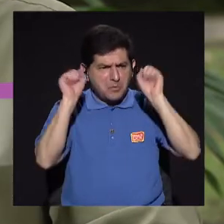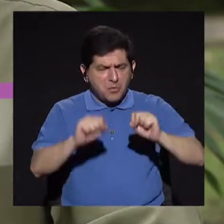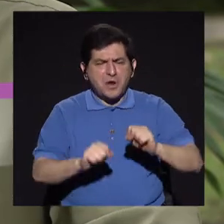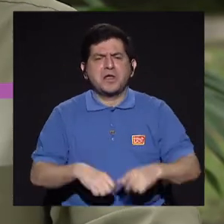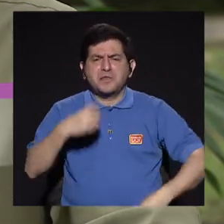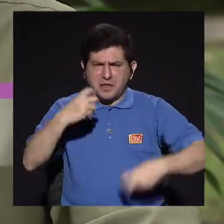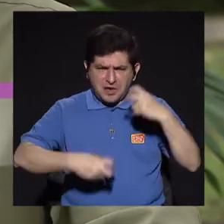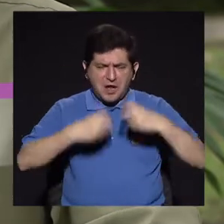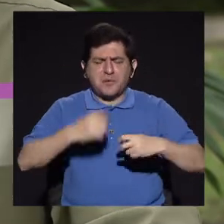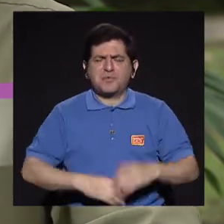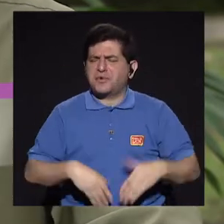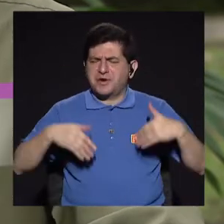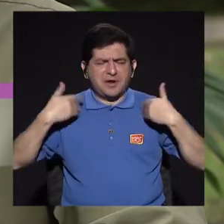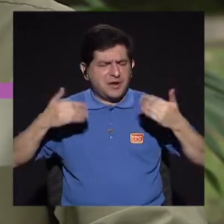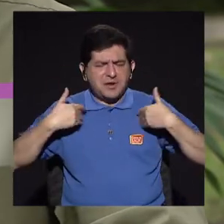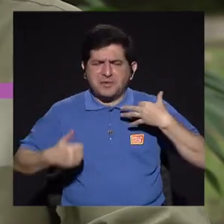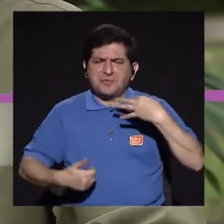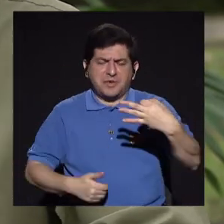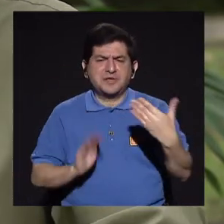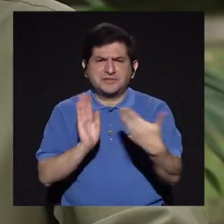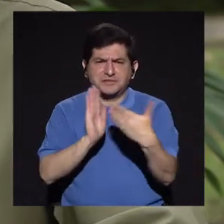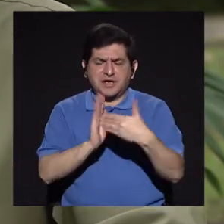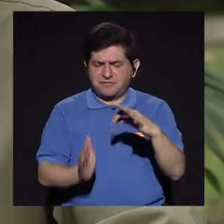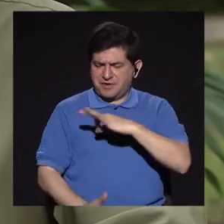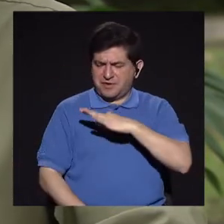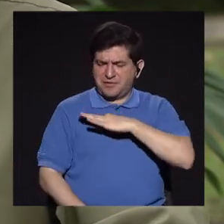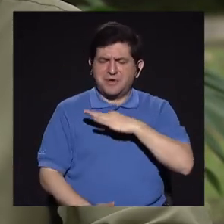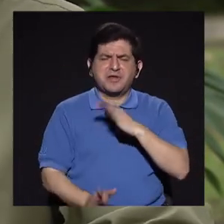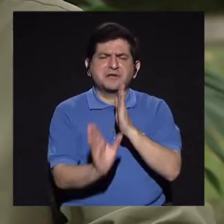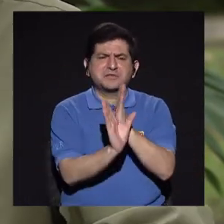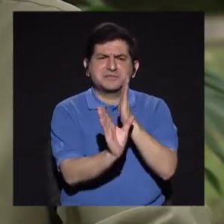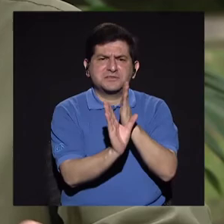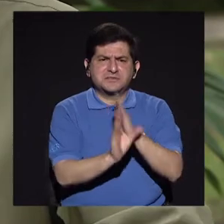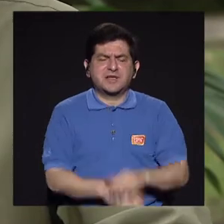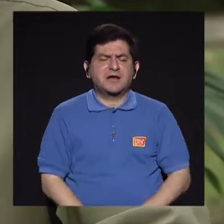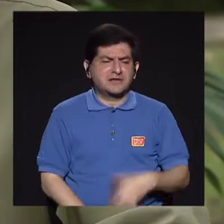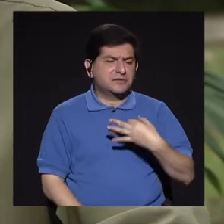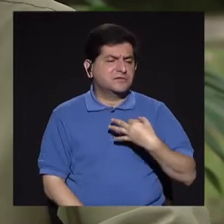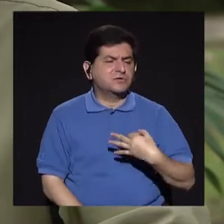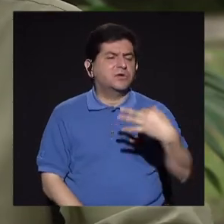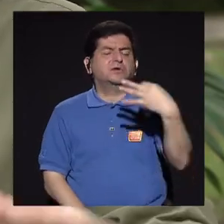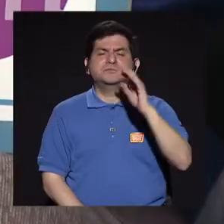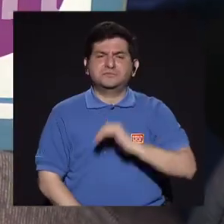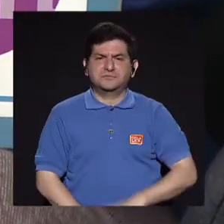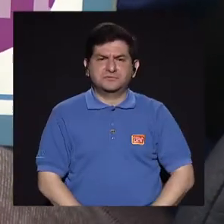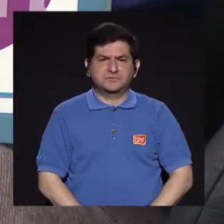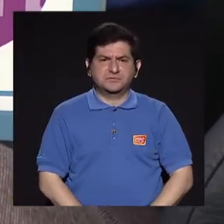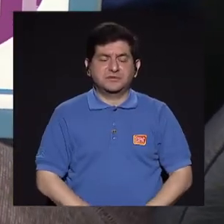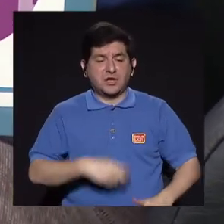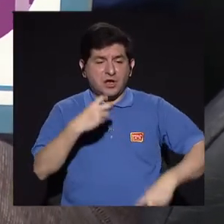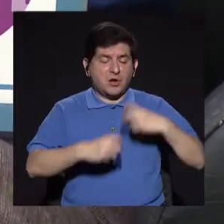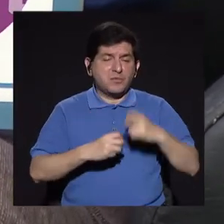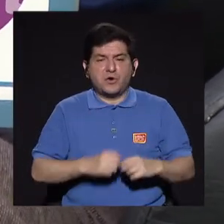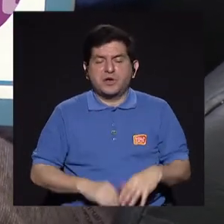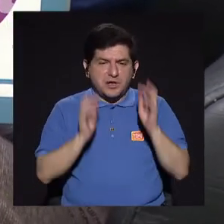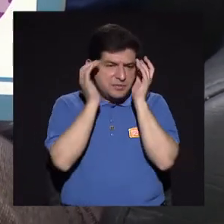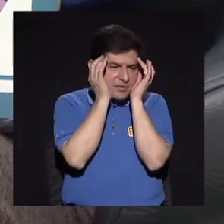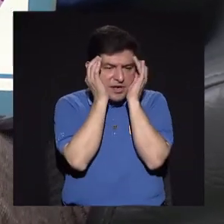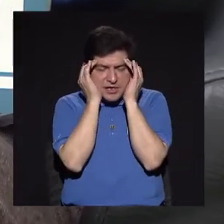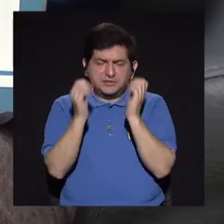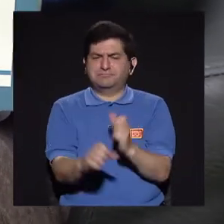problemas de infelicidad cotidiana, o sea, problemas que afectan nuestro bienestar psicológico, nuestro desempeño en el día a día, o sea, problemas de